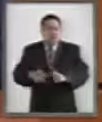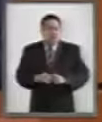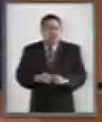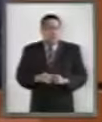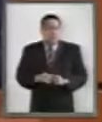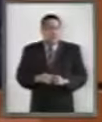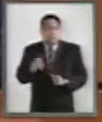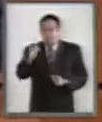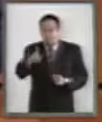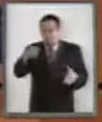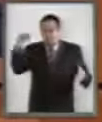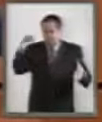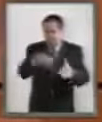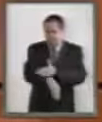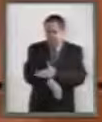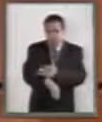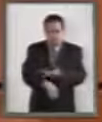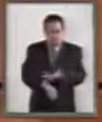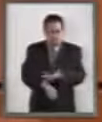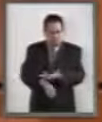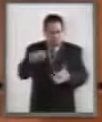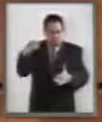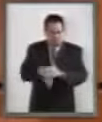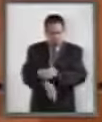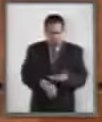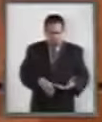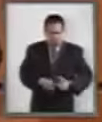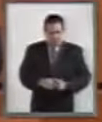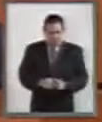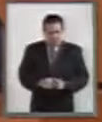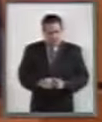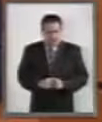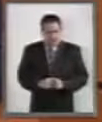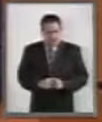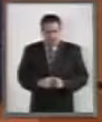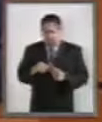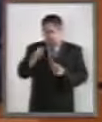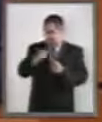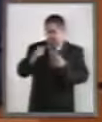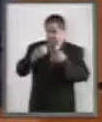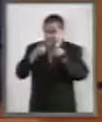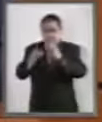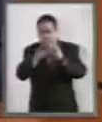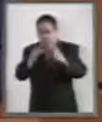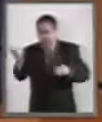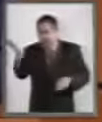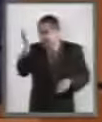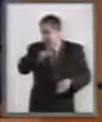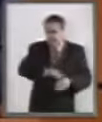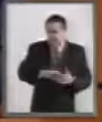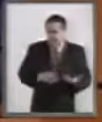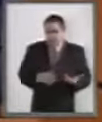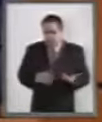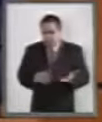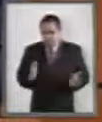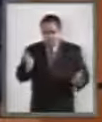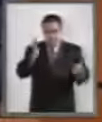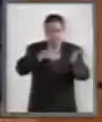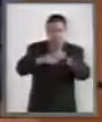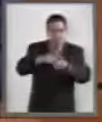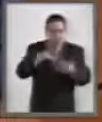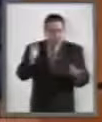Es un fracaso absoluto. Sí. Todo lo que se diga es falso. Un crecimiento